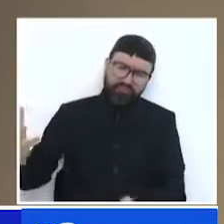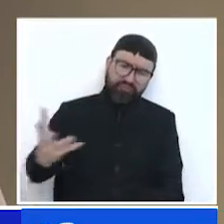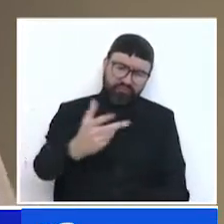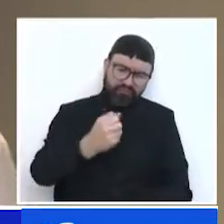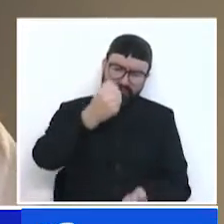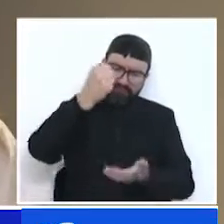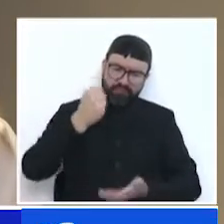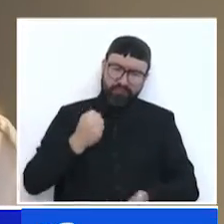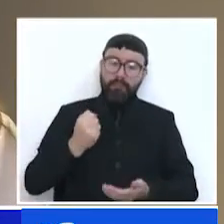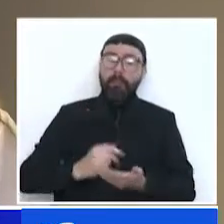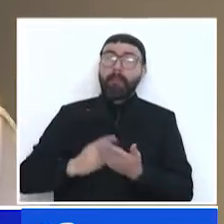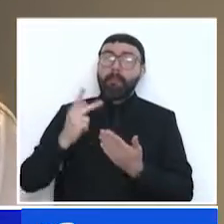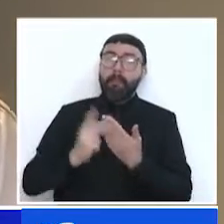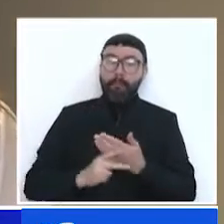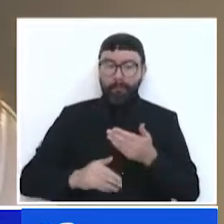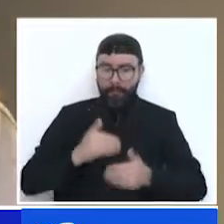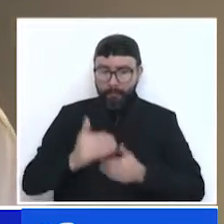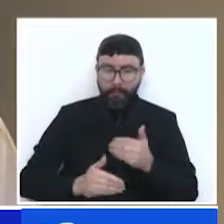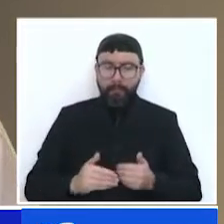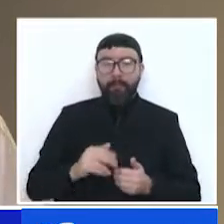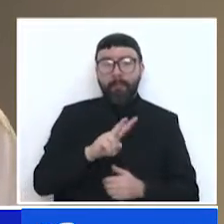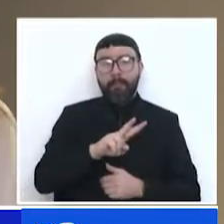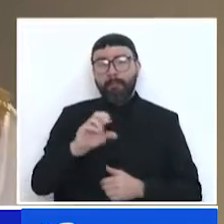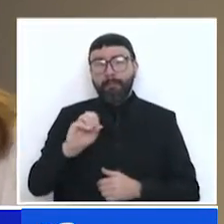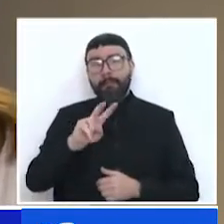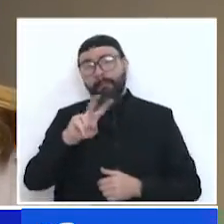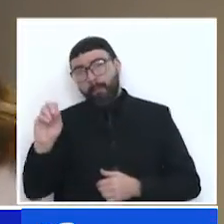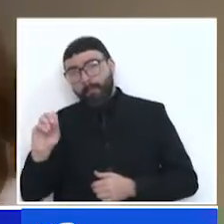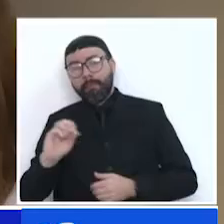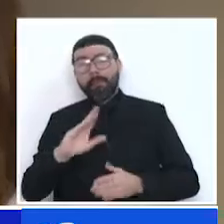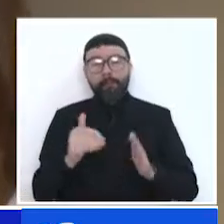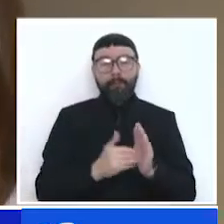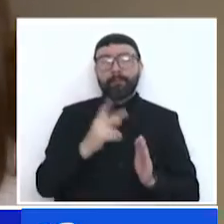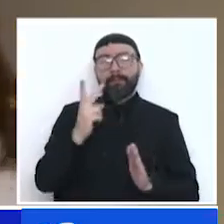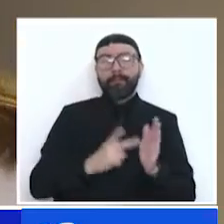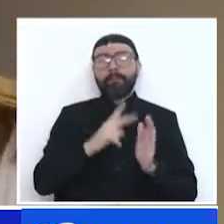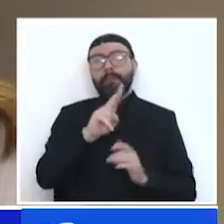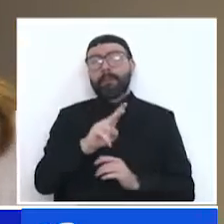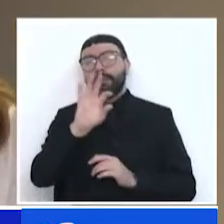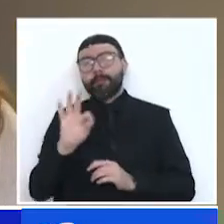con su plan de desarrollo 2020-2023. A raíz de